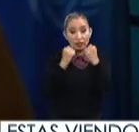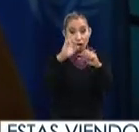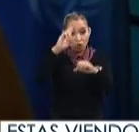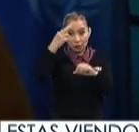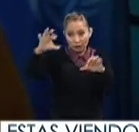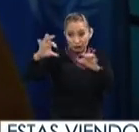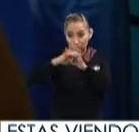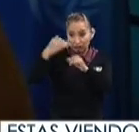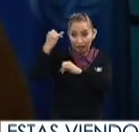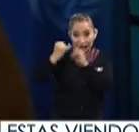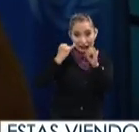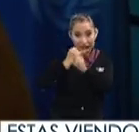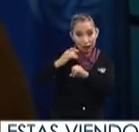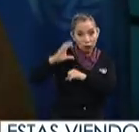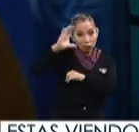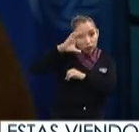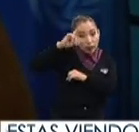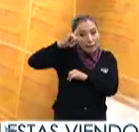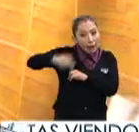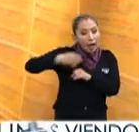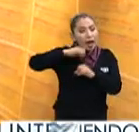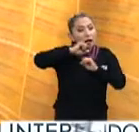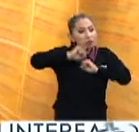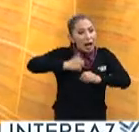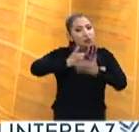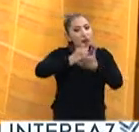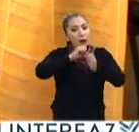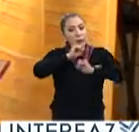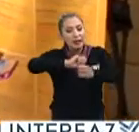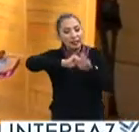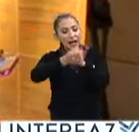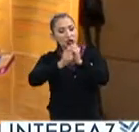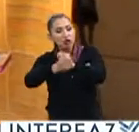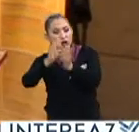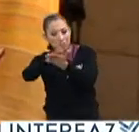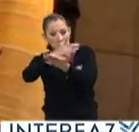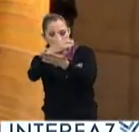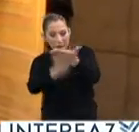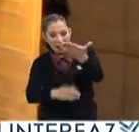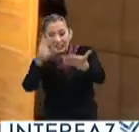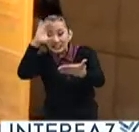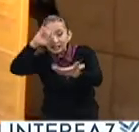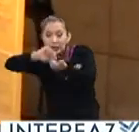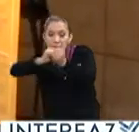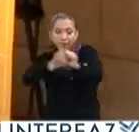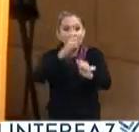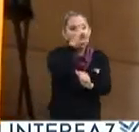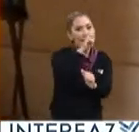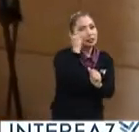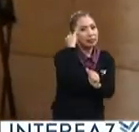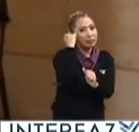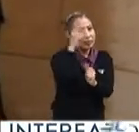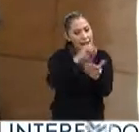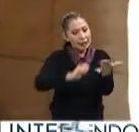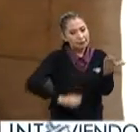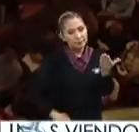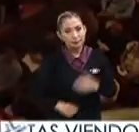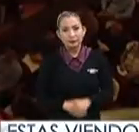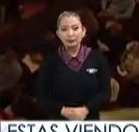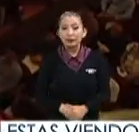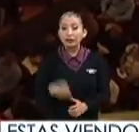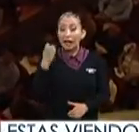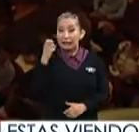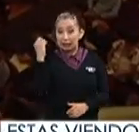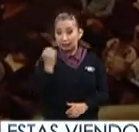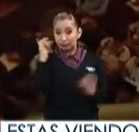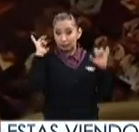las universidades interculturales para la divulgación y traducción de textos científicos en lenguas indígenas, entre otros. A